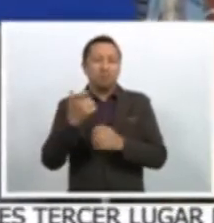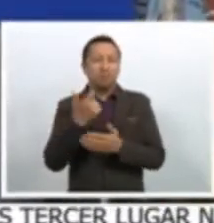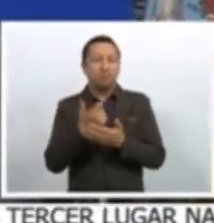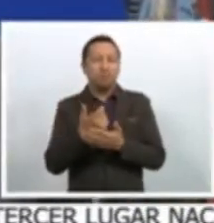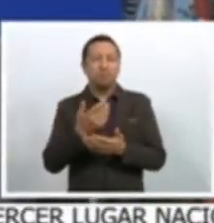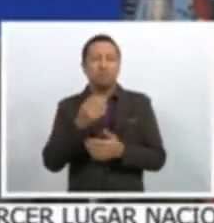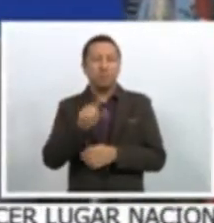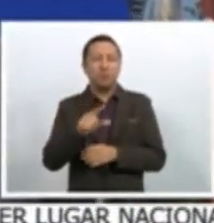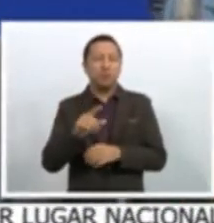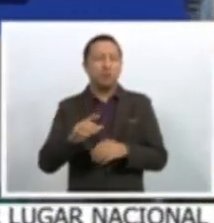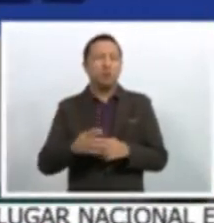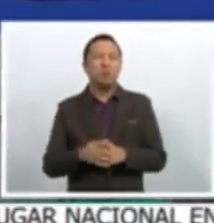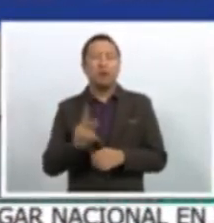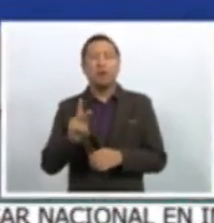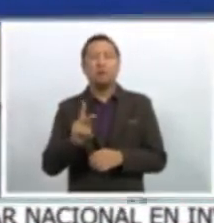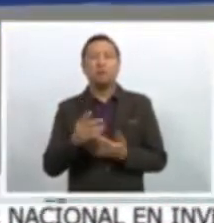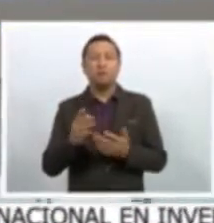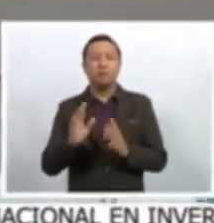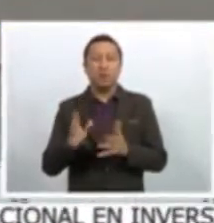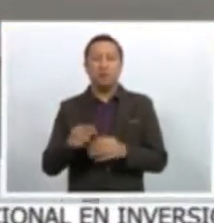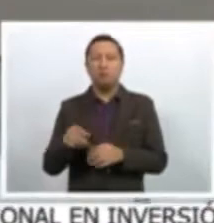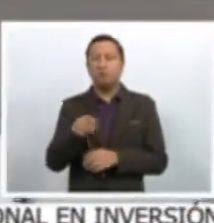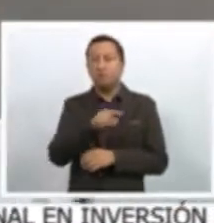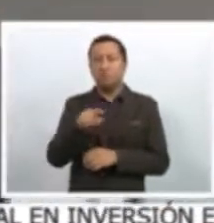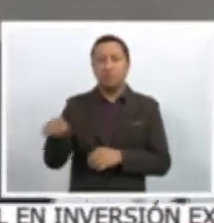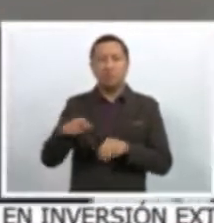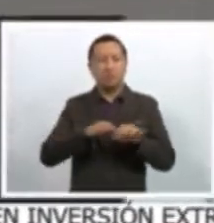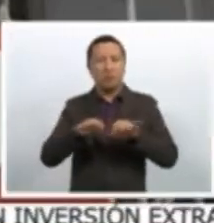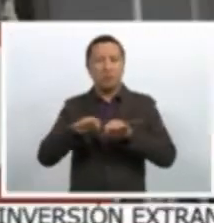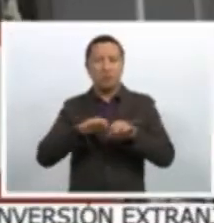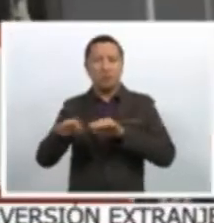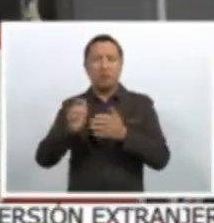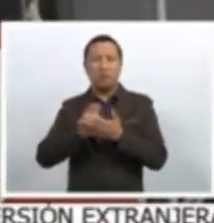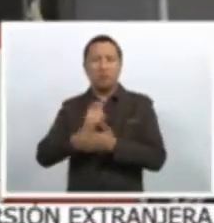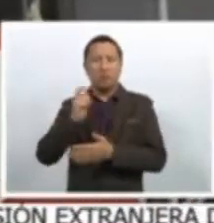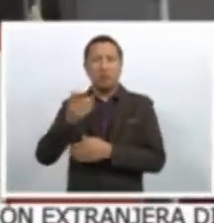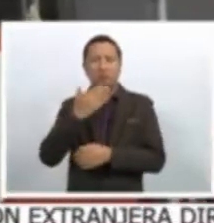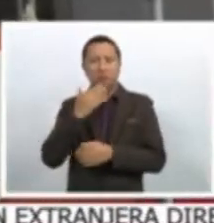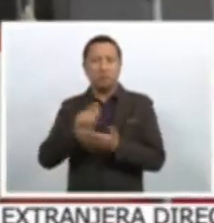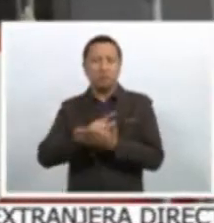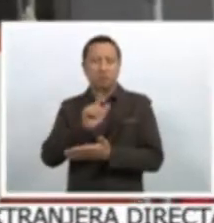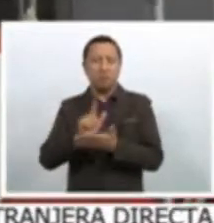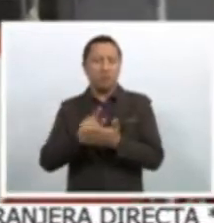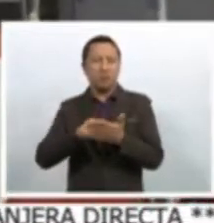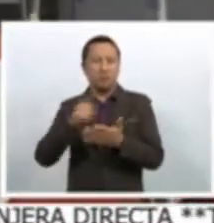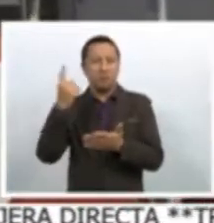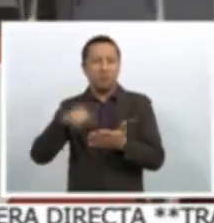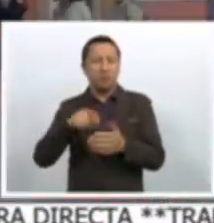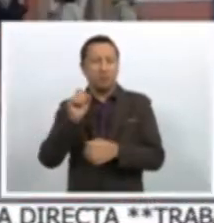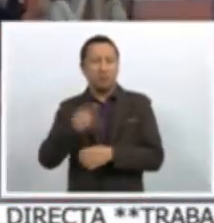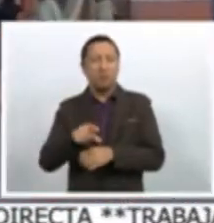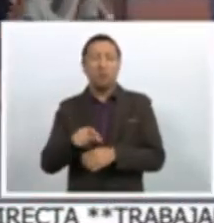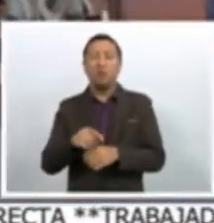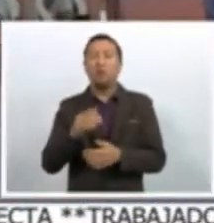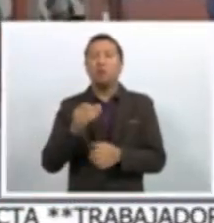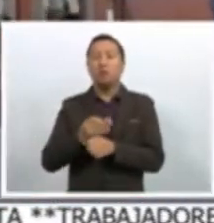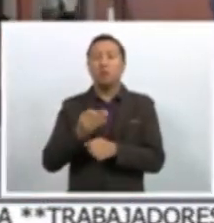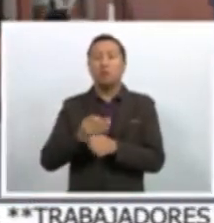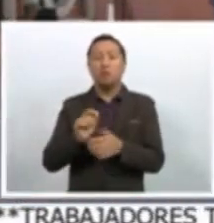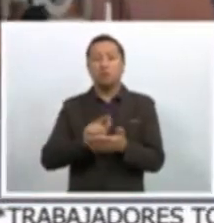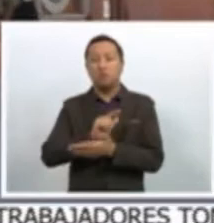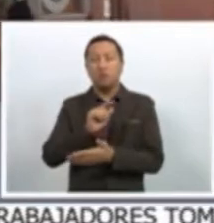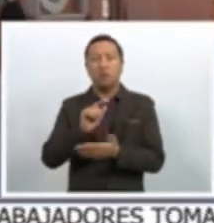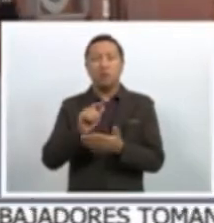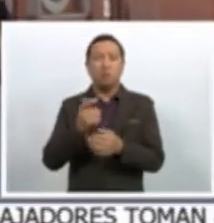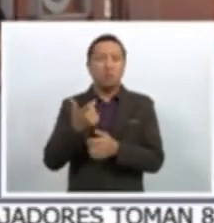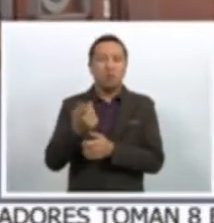a la plantilla laboral del Ayuntamiento capitalino, como marca la ley, y no habrá necesidad de algún préstamo, porque el municipio está en crisis financiera y